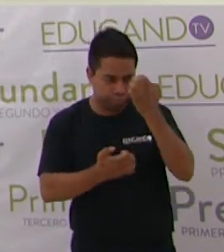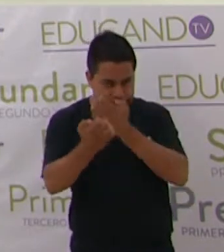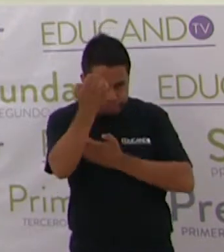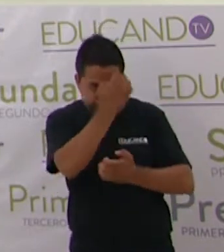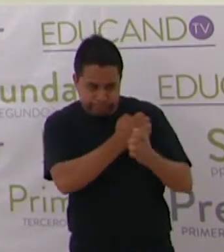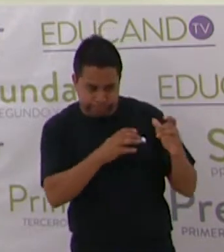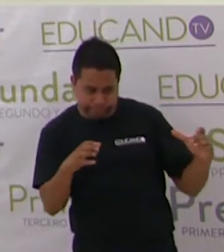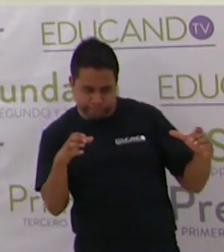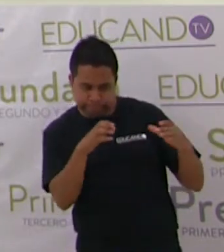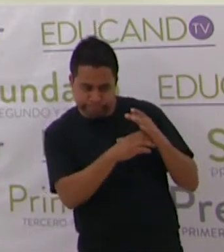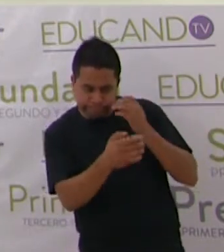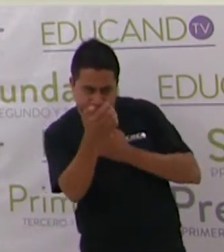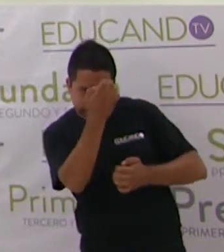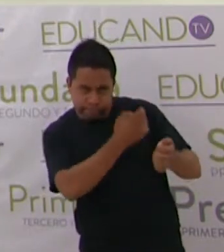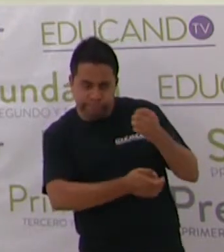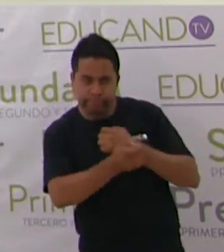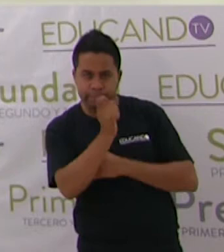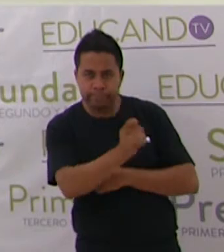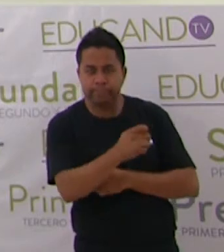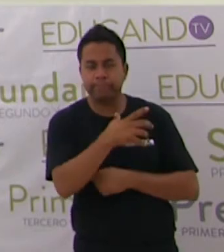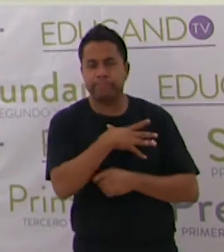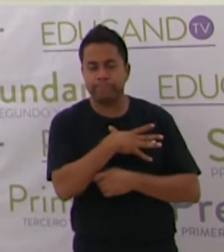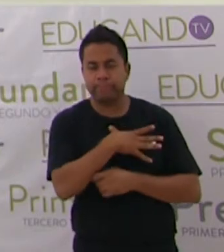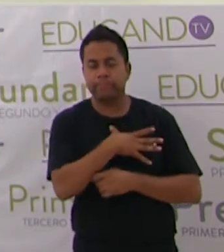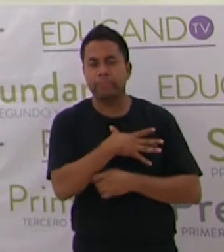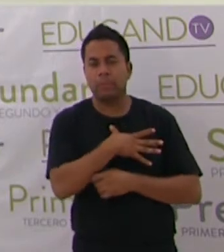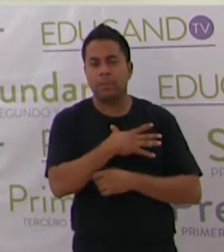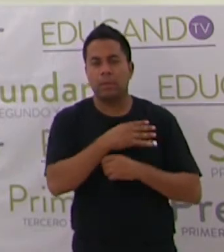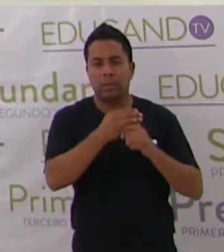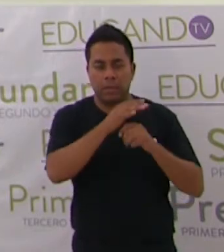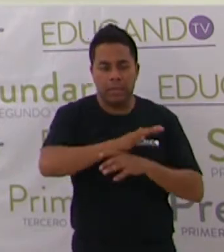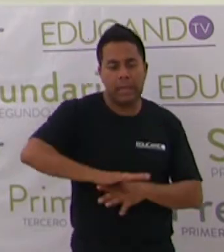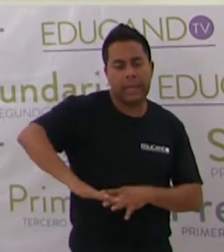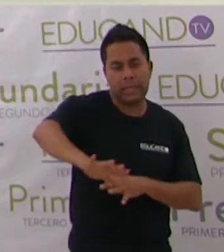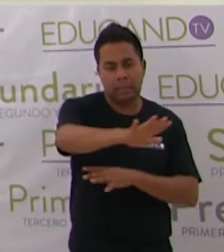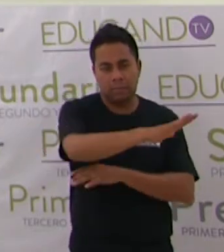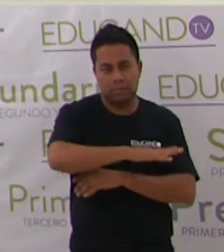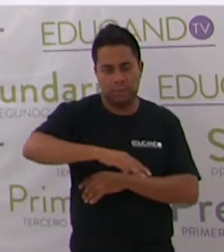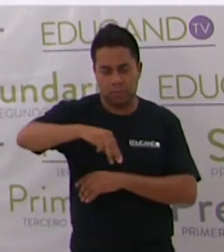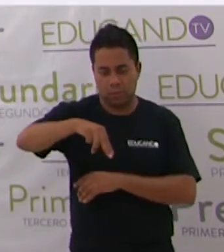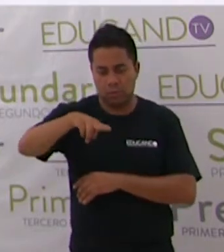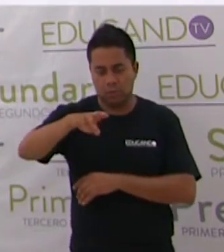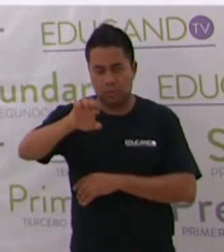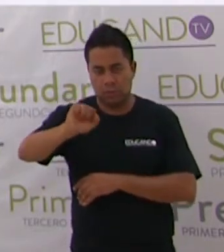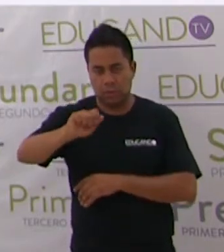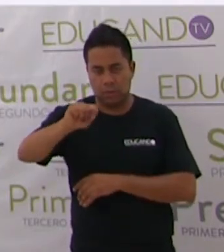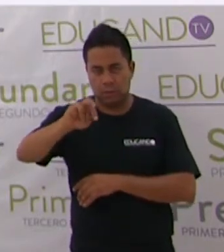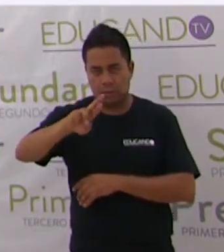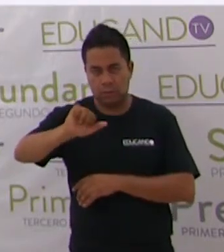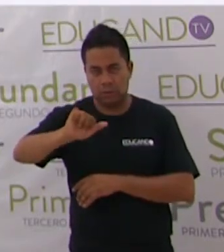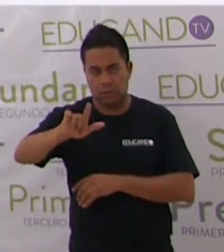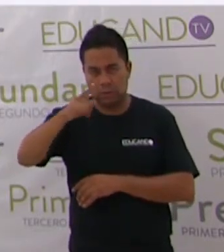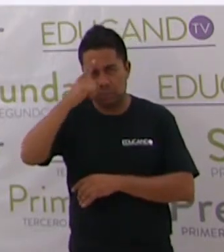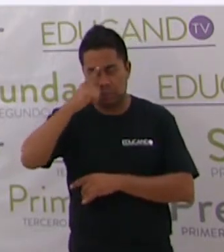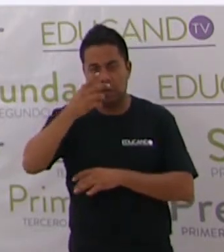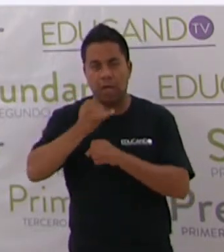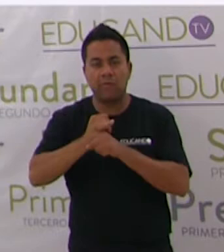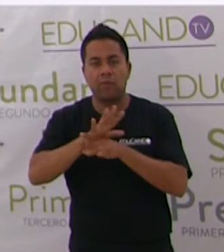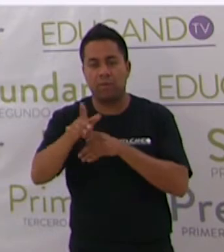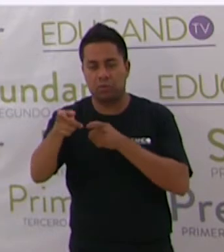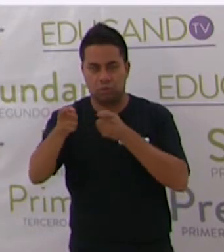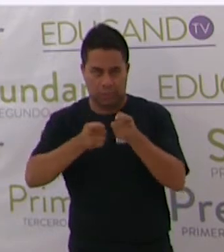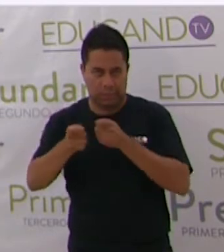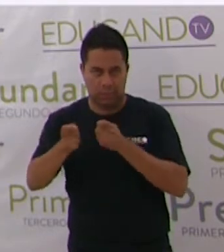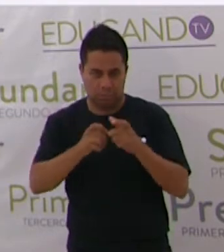ese conjunto, se llama espacio muestral. en el manejo de la